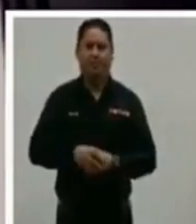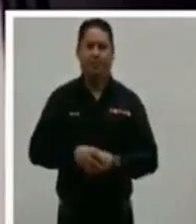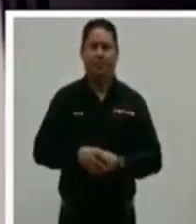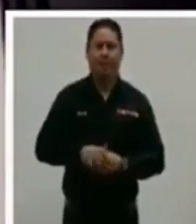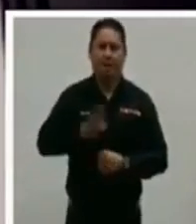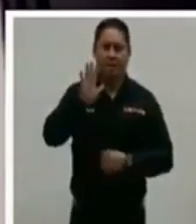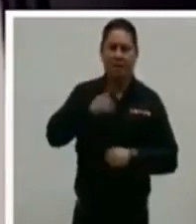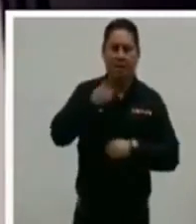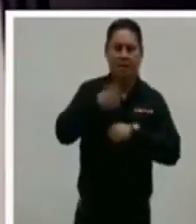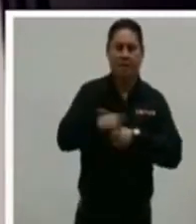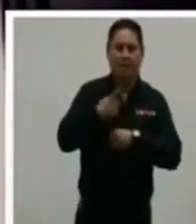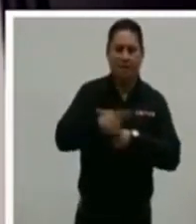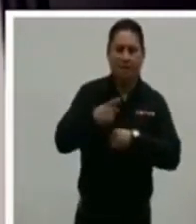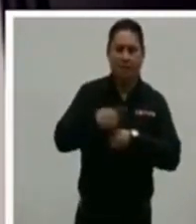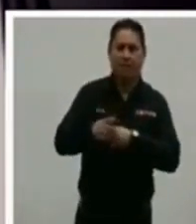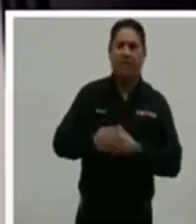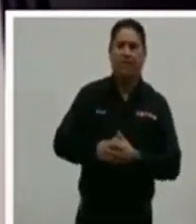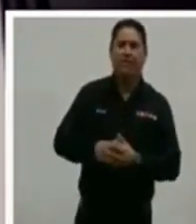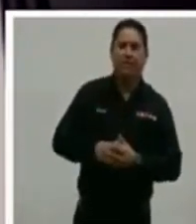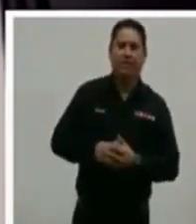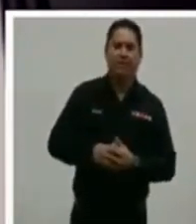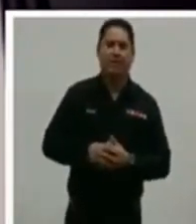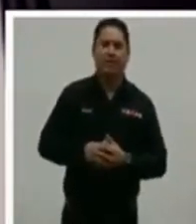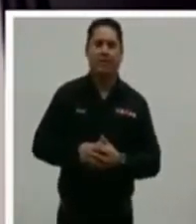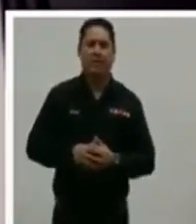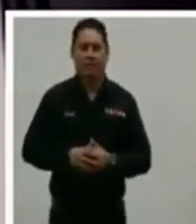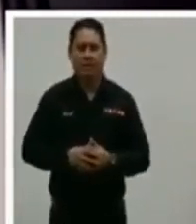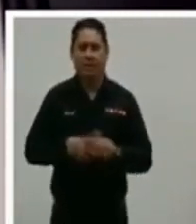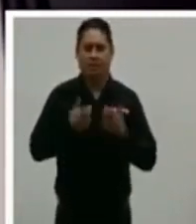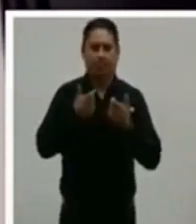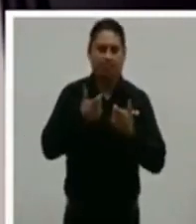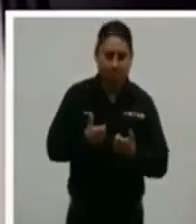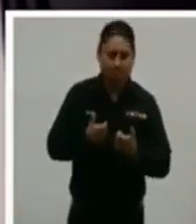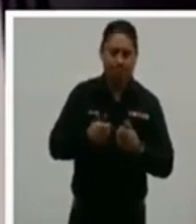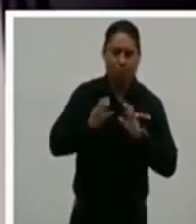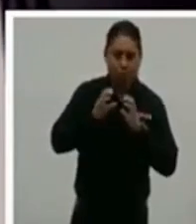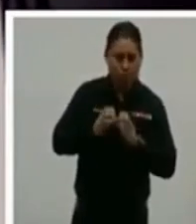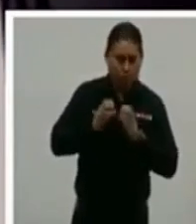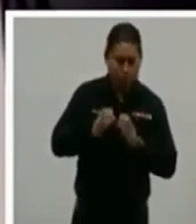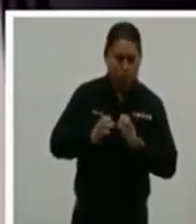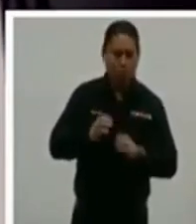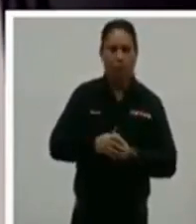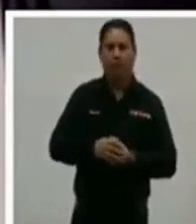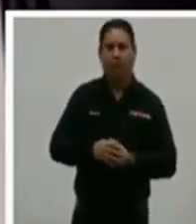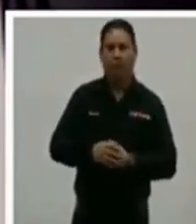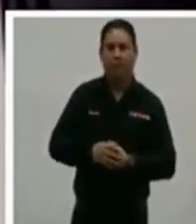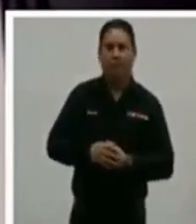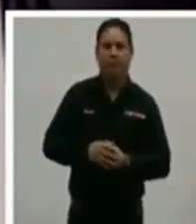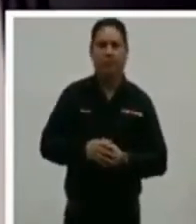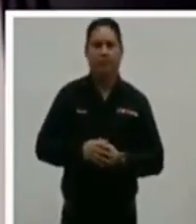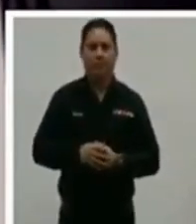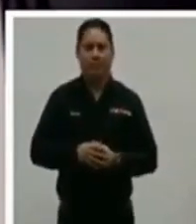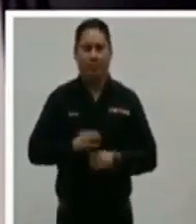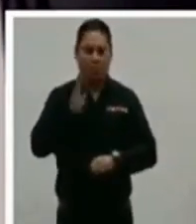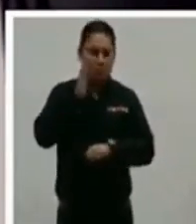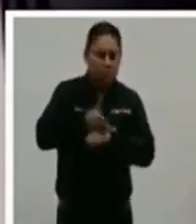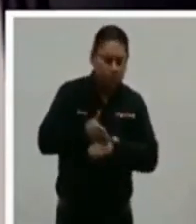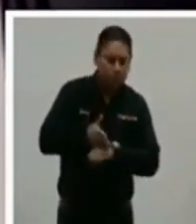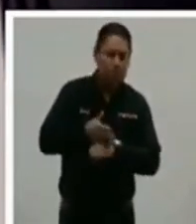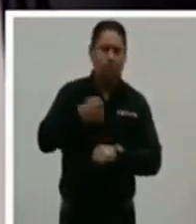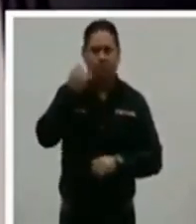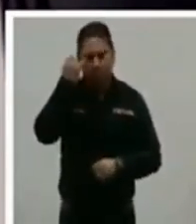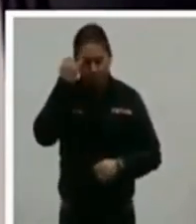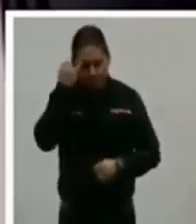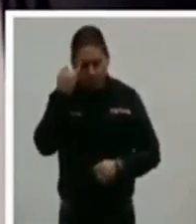la futura estabilidad de las mismas finanzas, por lo que se debe adecuar las disposiciones relacionadas a sanciones que